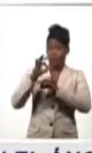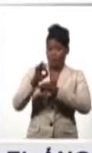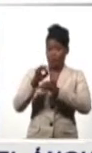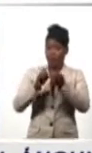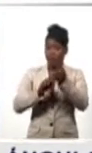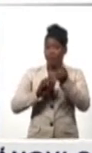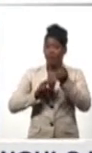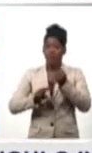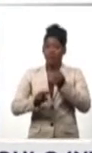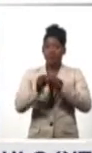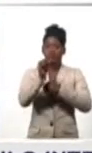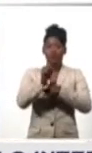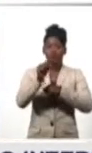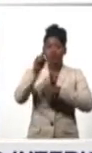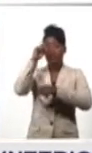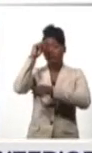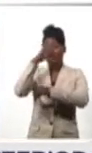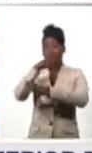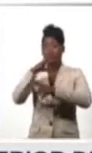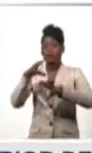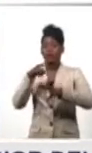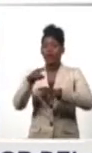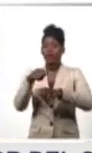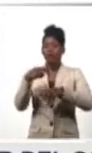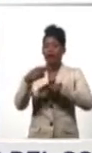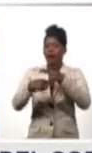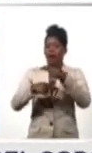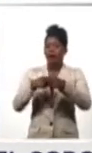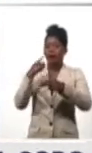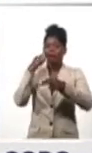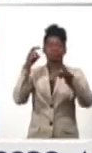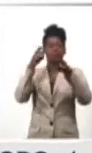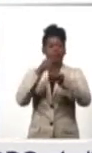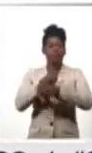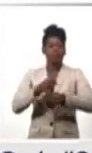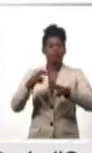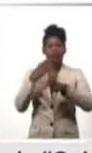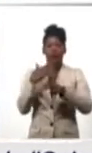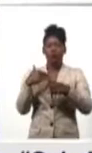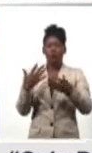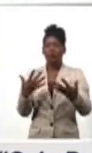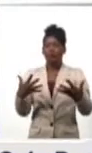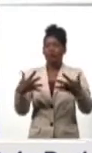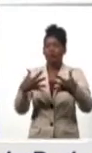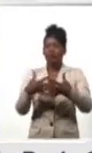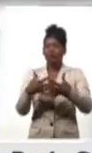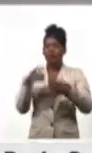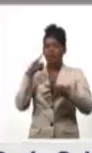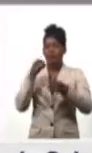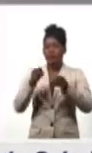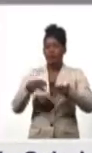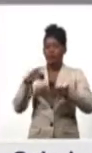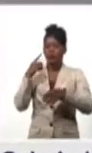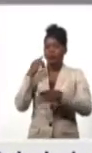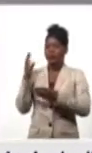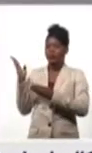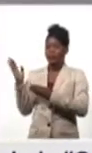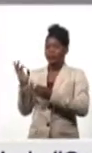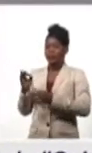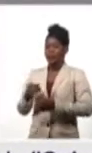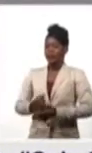Centro Meteorológico Provincial han contribuido a reducir el riesgo del desastre desde la ciencia. Veamos.